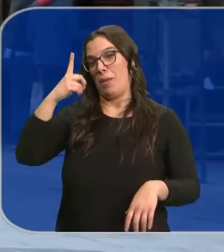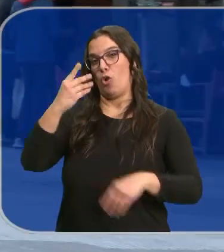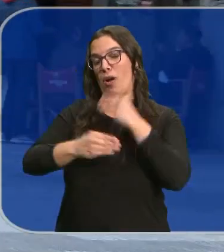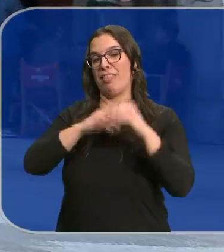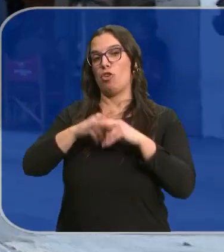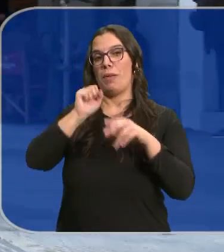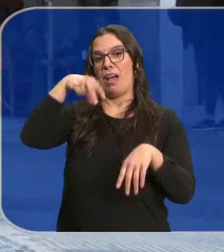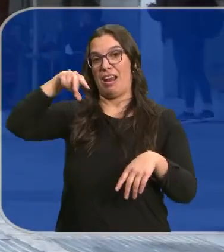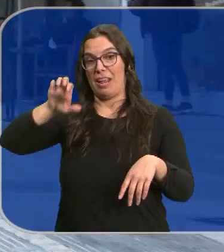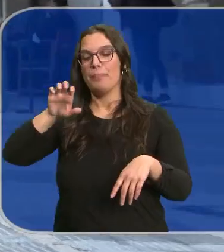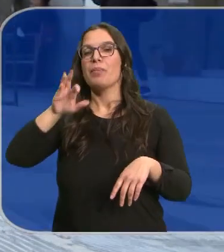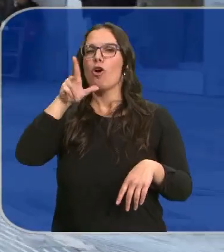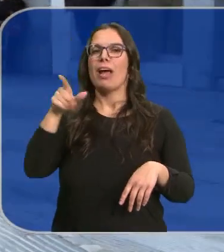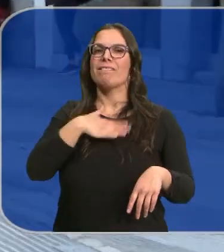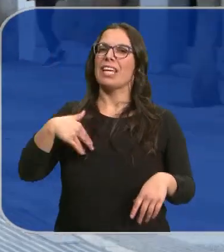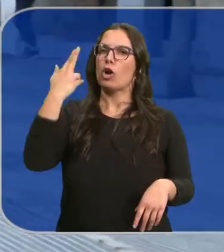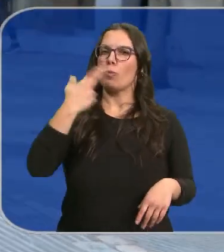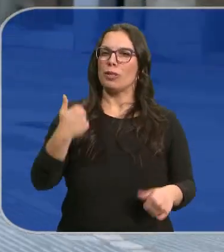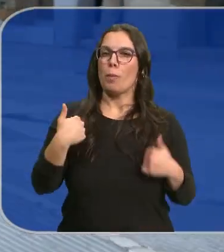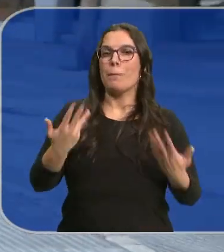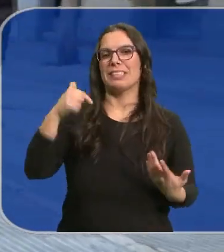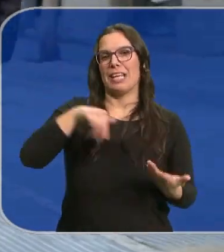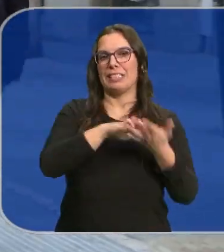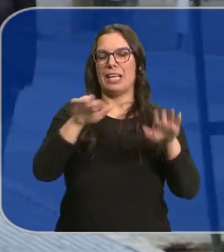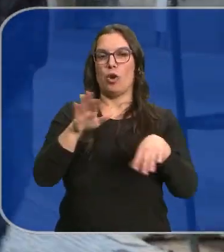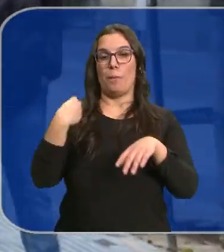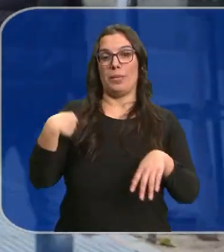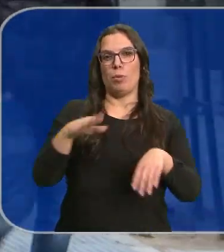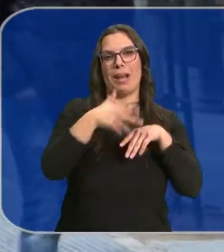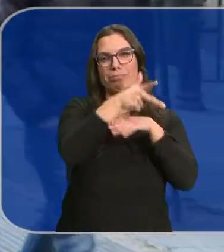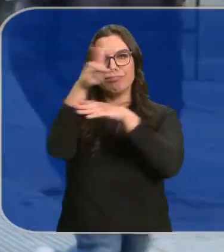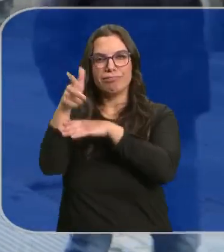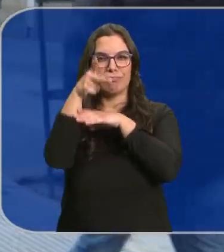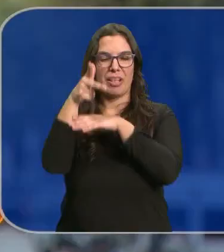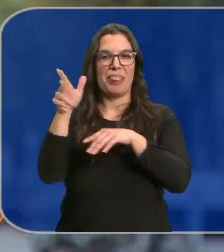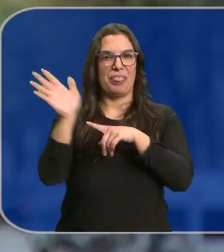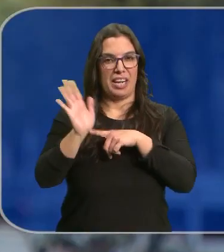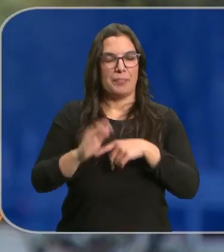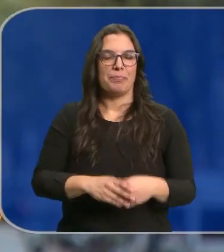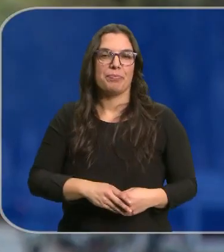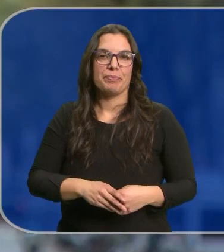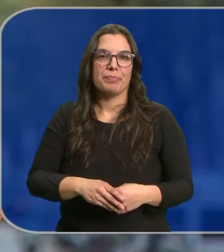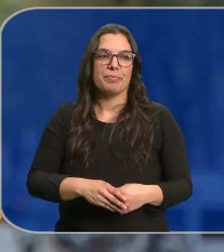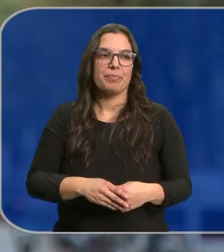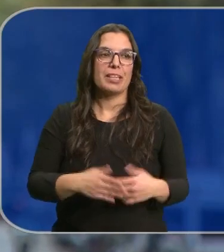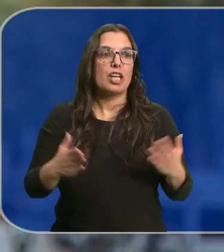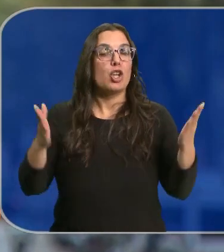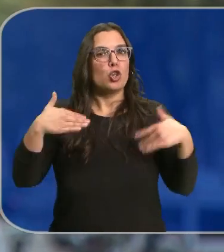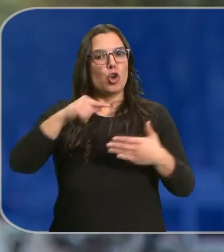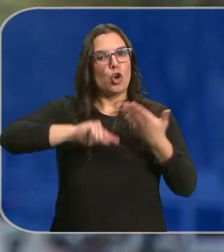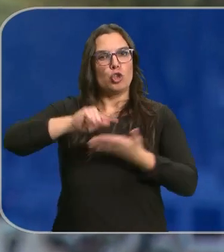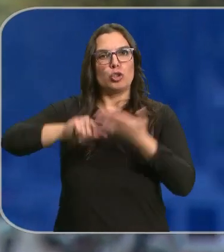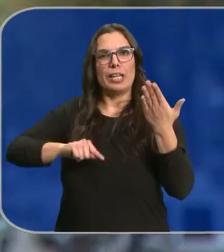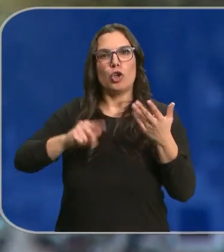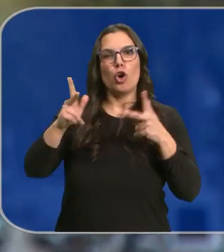David sigue reclamando más compromiso en Castilla y León con el talento cinematográfico. Si no hay una contratación